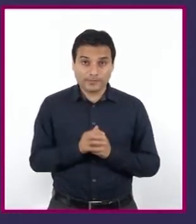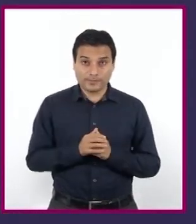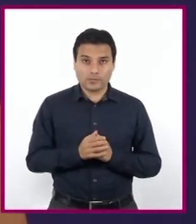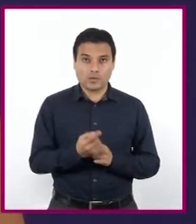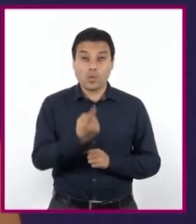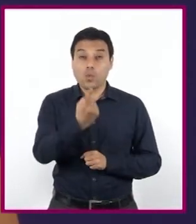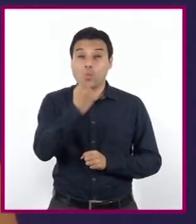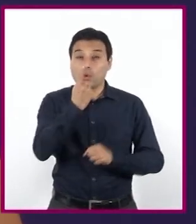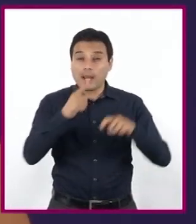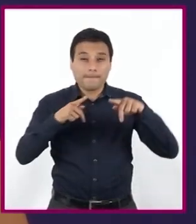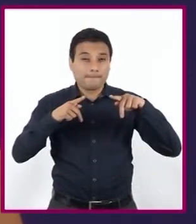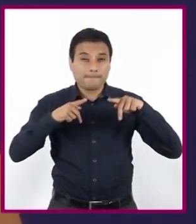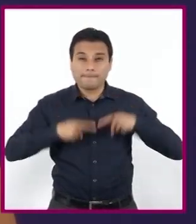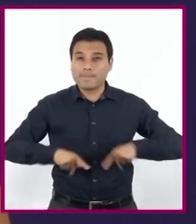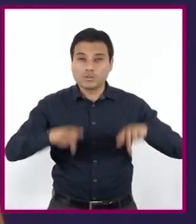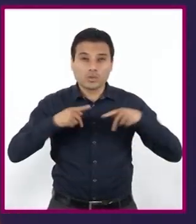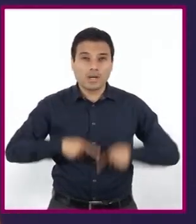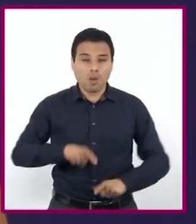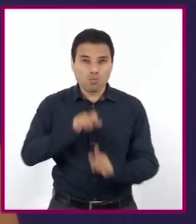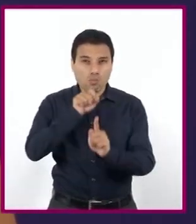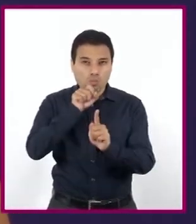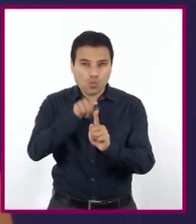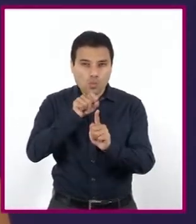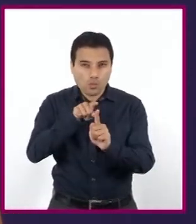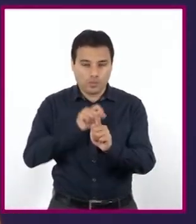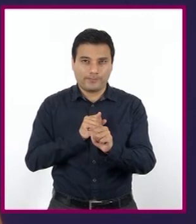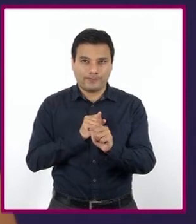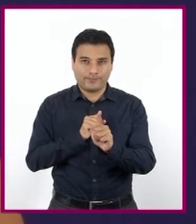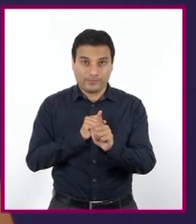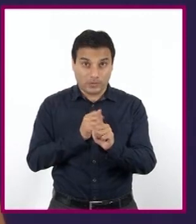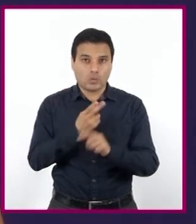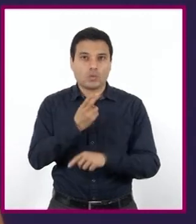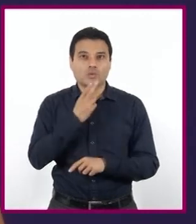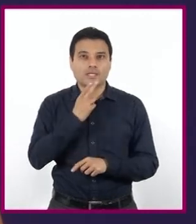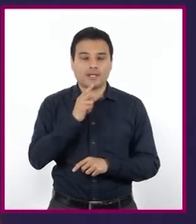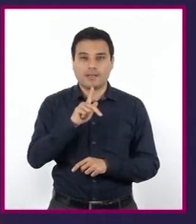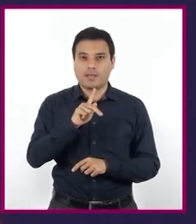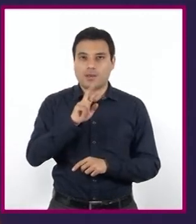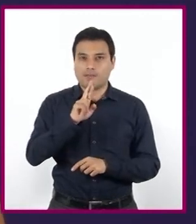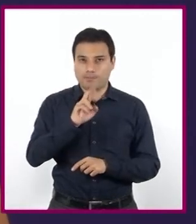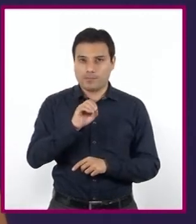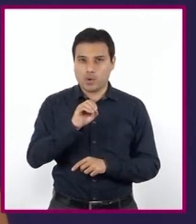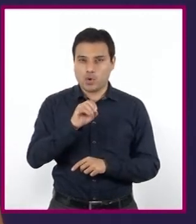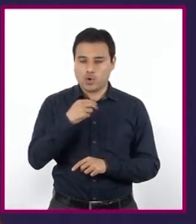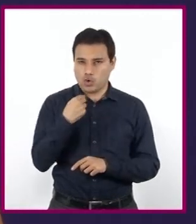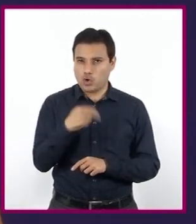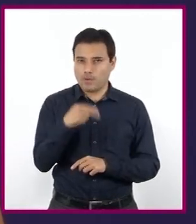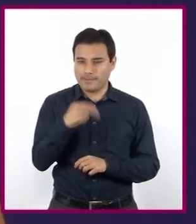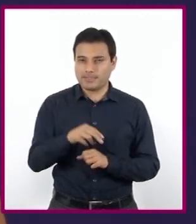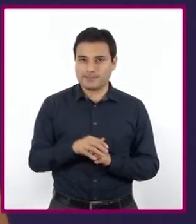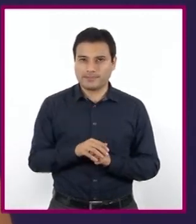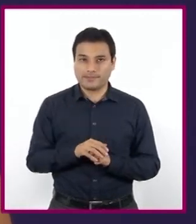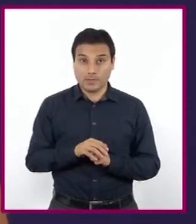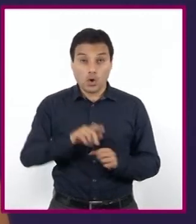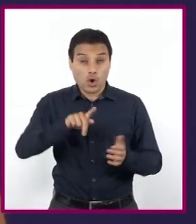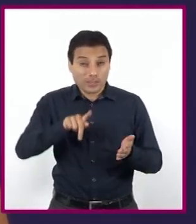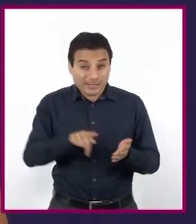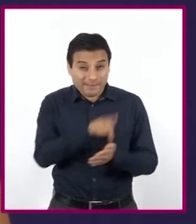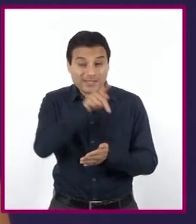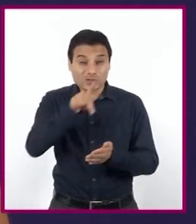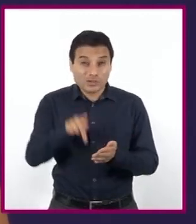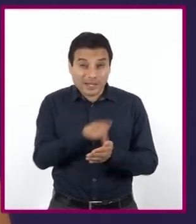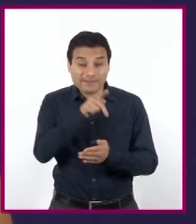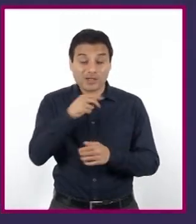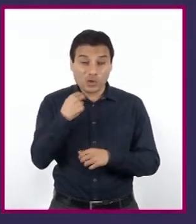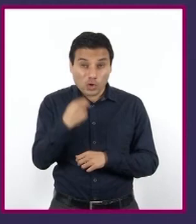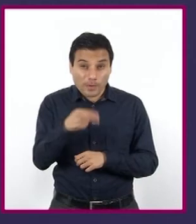misma persona y por lo tanto la utilización de pronombres es necesaria para no repetir acciones o situaciones